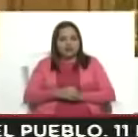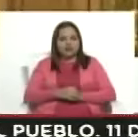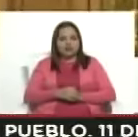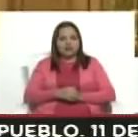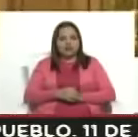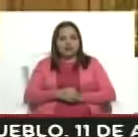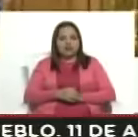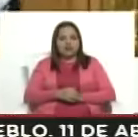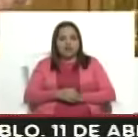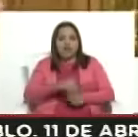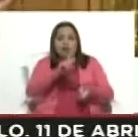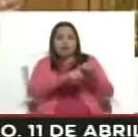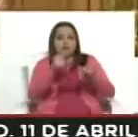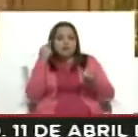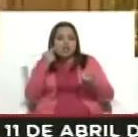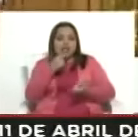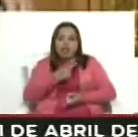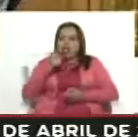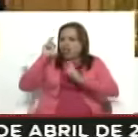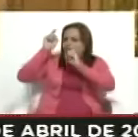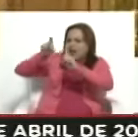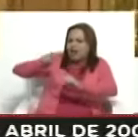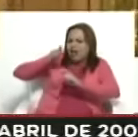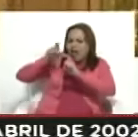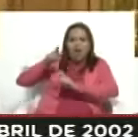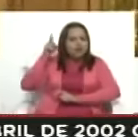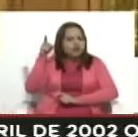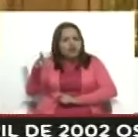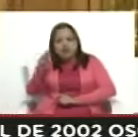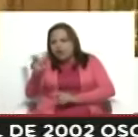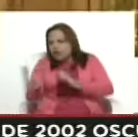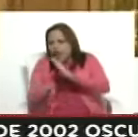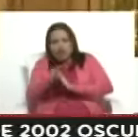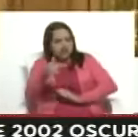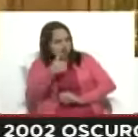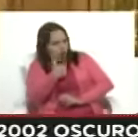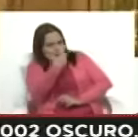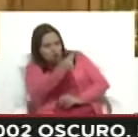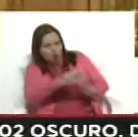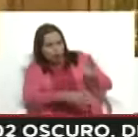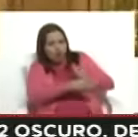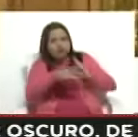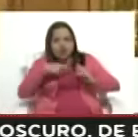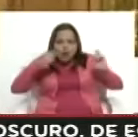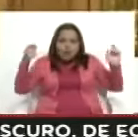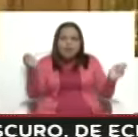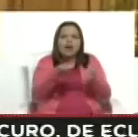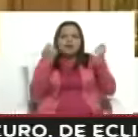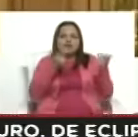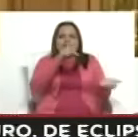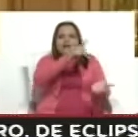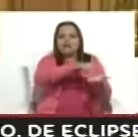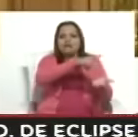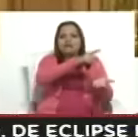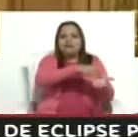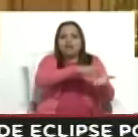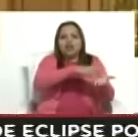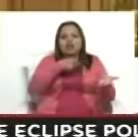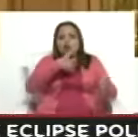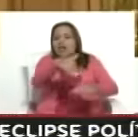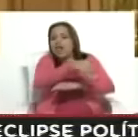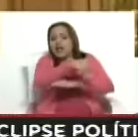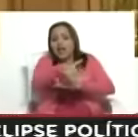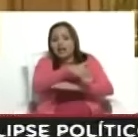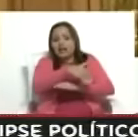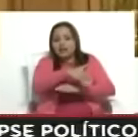Y doña Elena le dijo, lo regaña y le dice, tú no vas, no voy, yo voy para esta campaña. Estaré en la calle, así